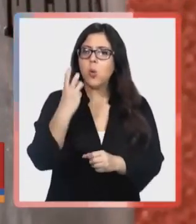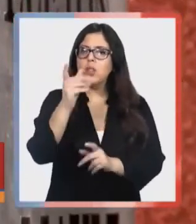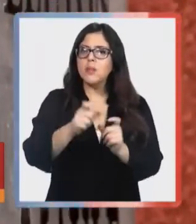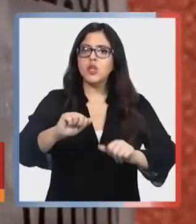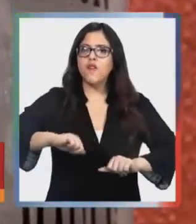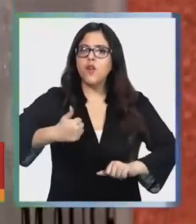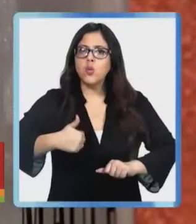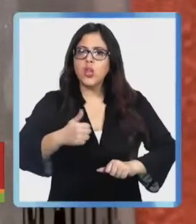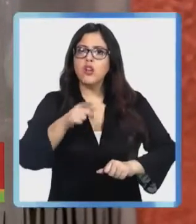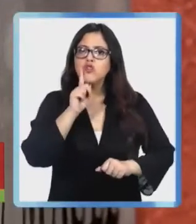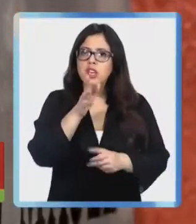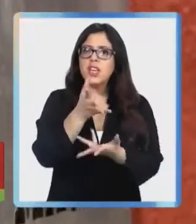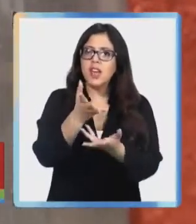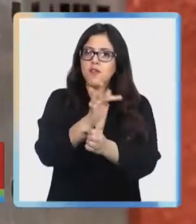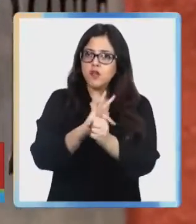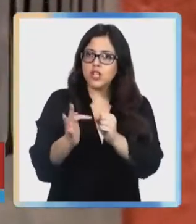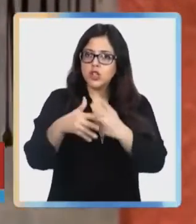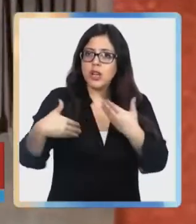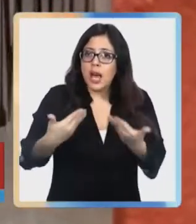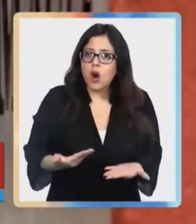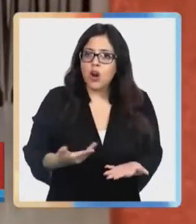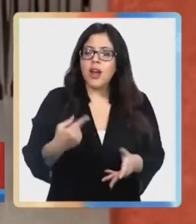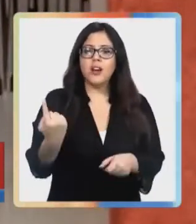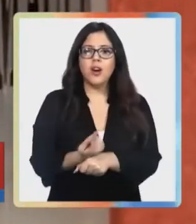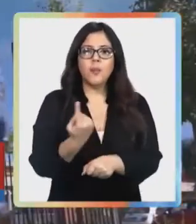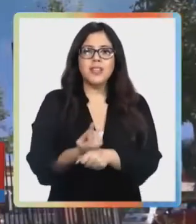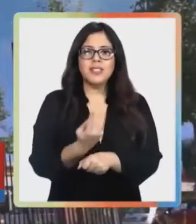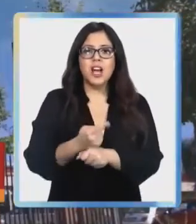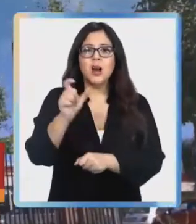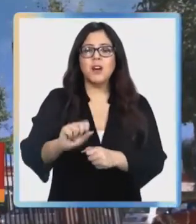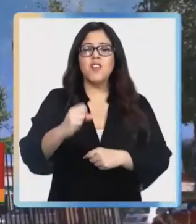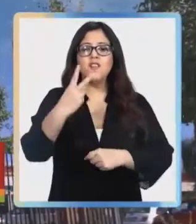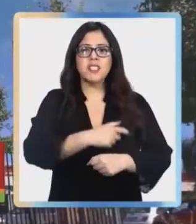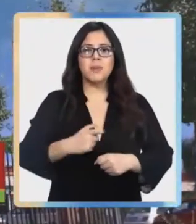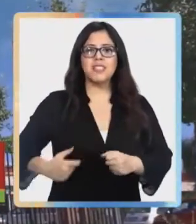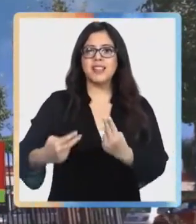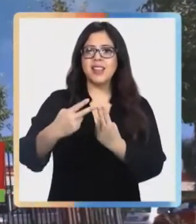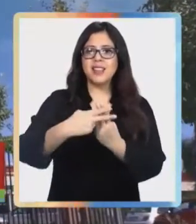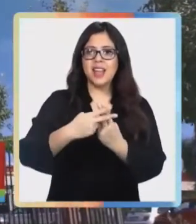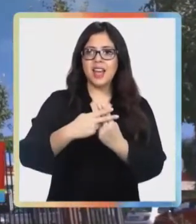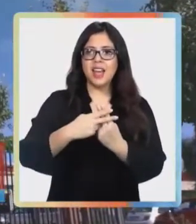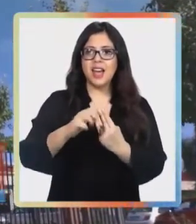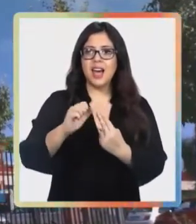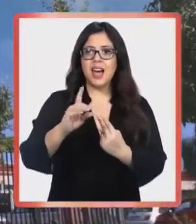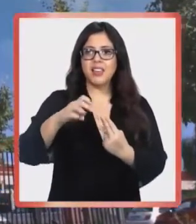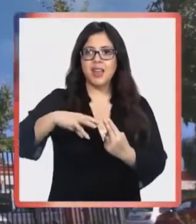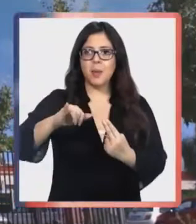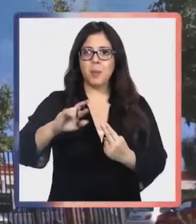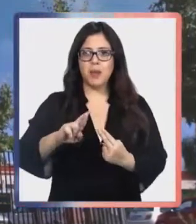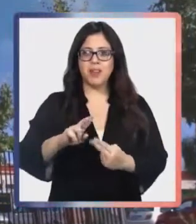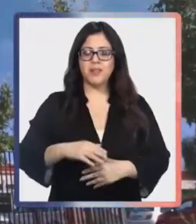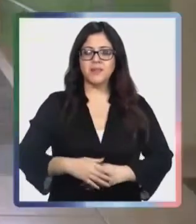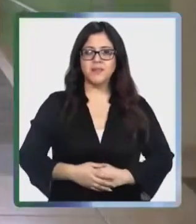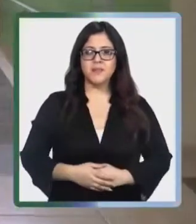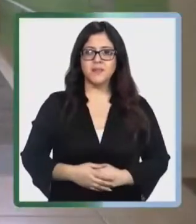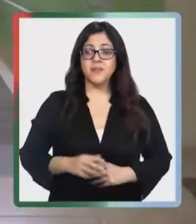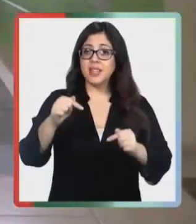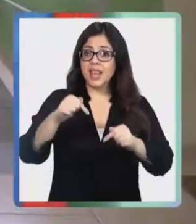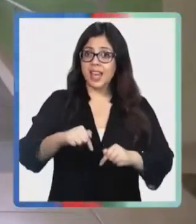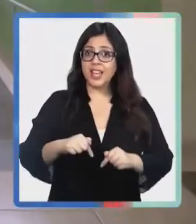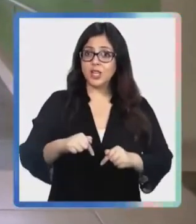cuantos voluntarios tiene la fundación hasta el momento conversamos con el vicepresidente de teletón ademir tomic